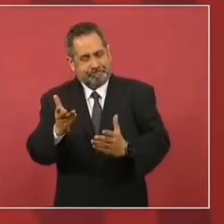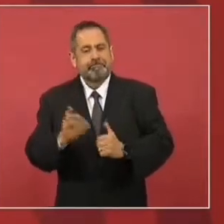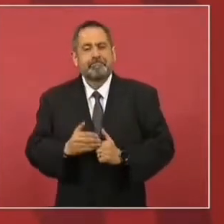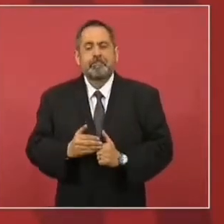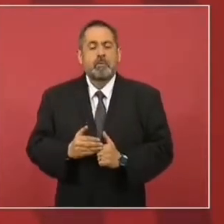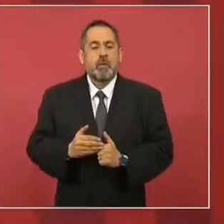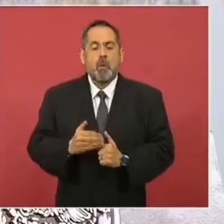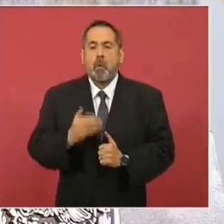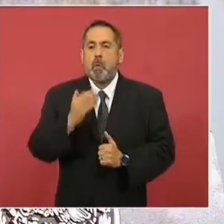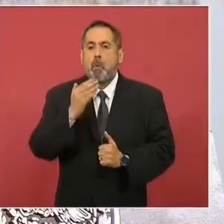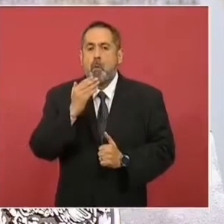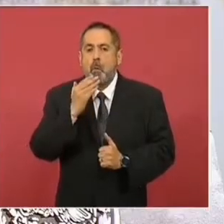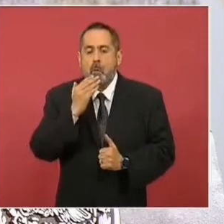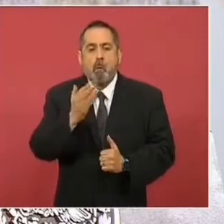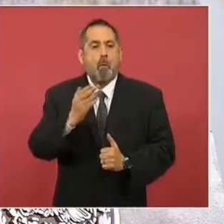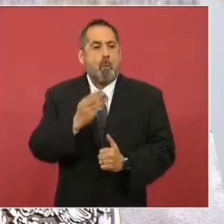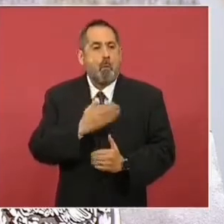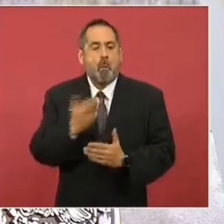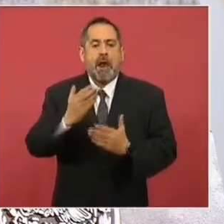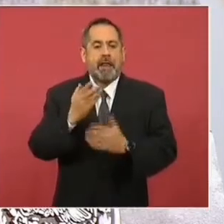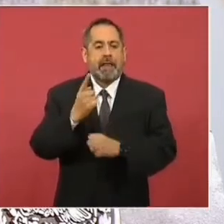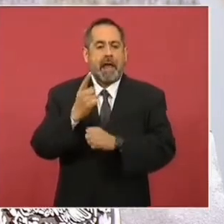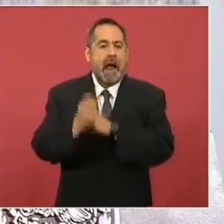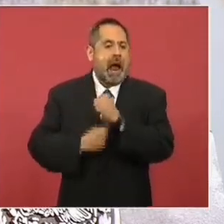muy bueno,